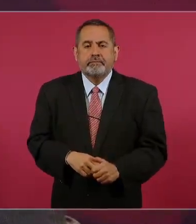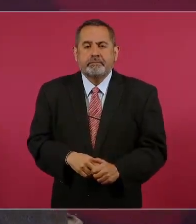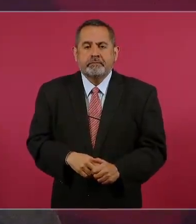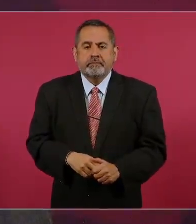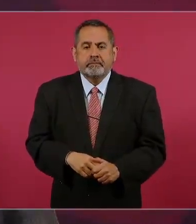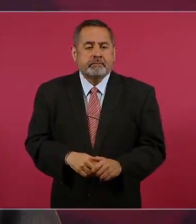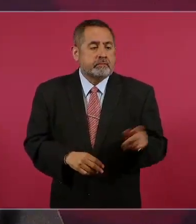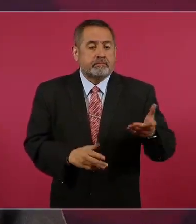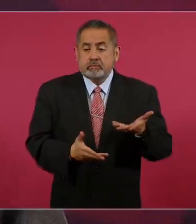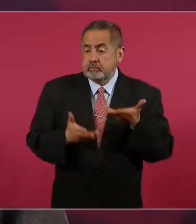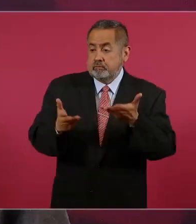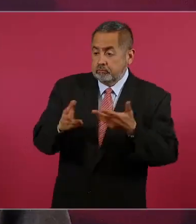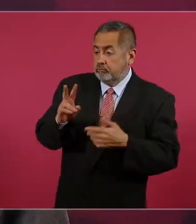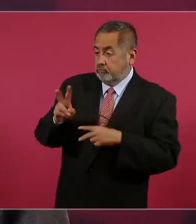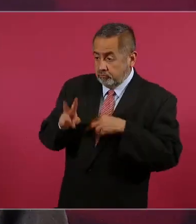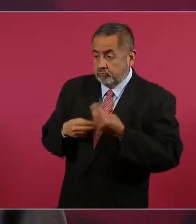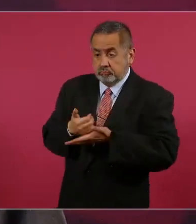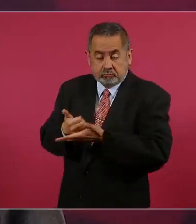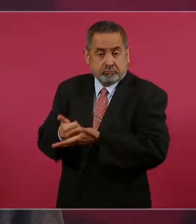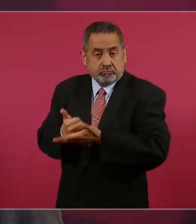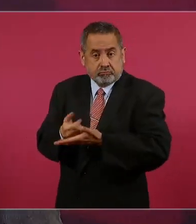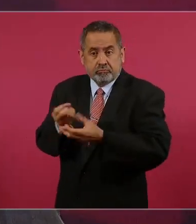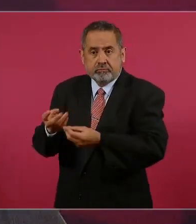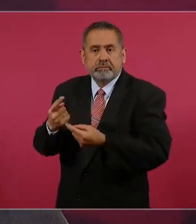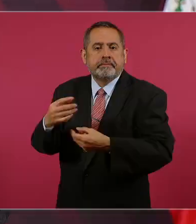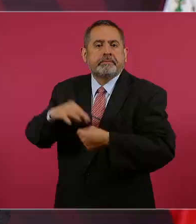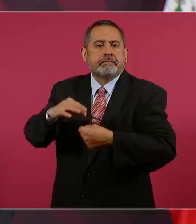los ofrecimientos